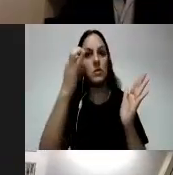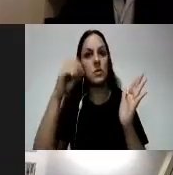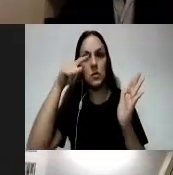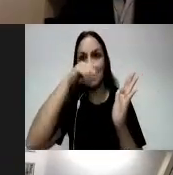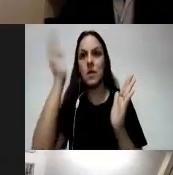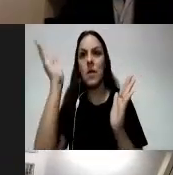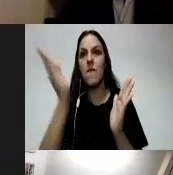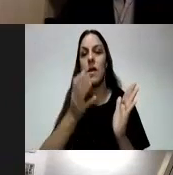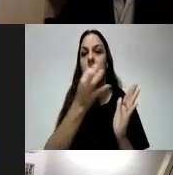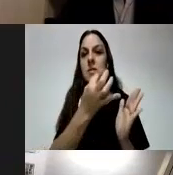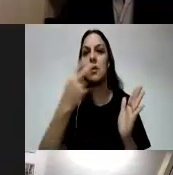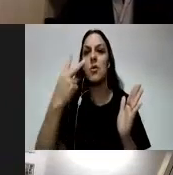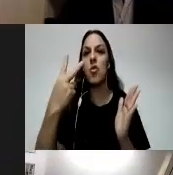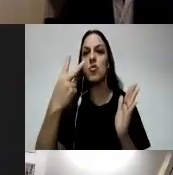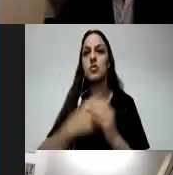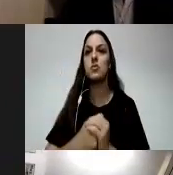2407/02.